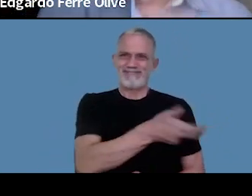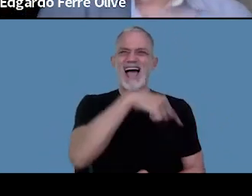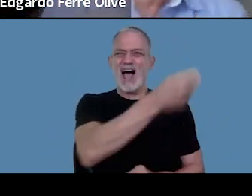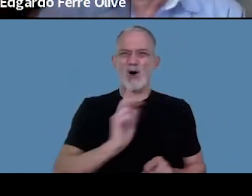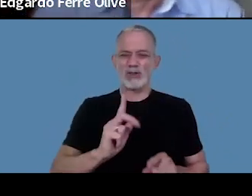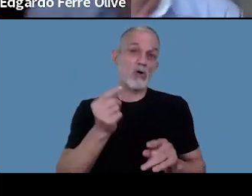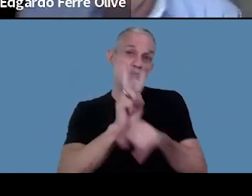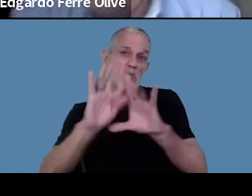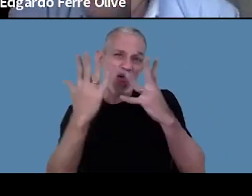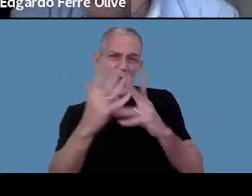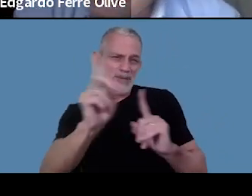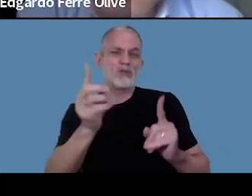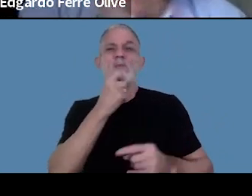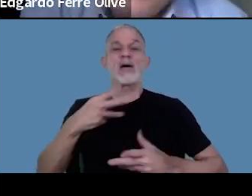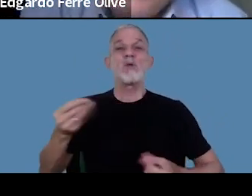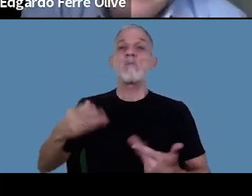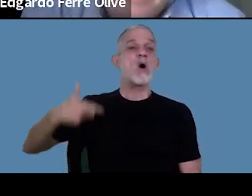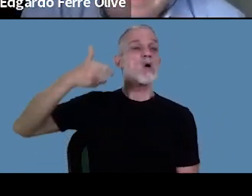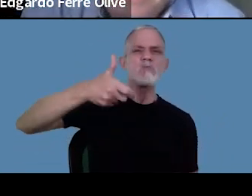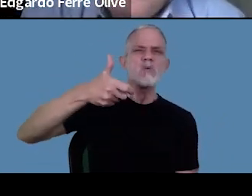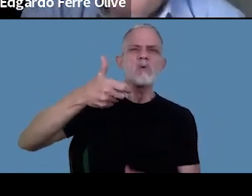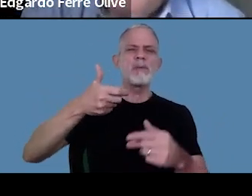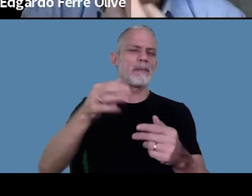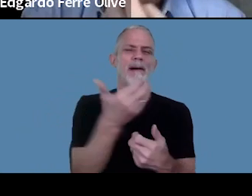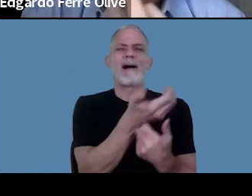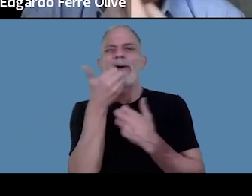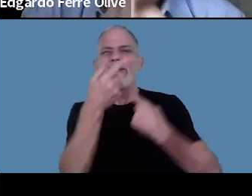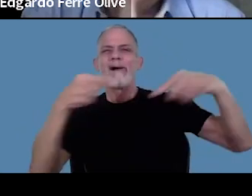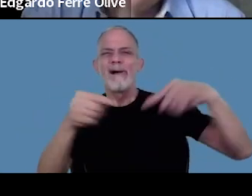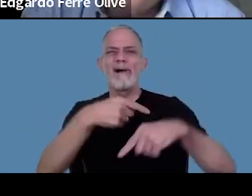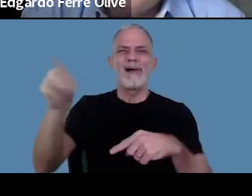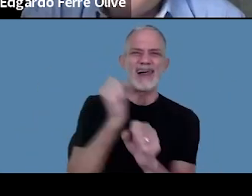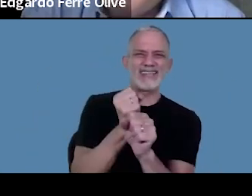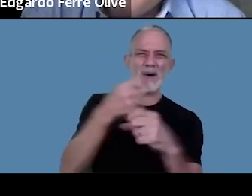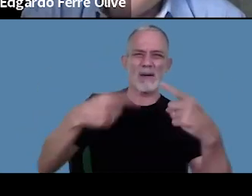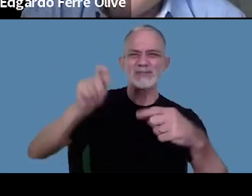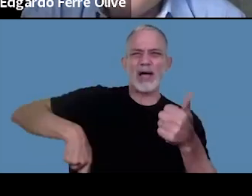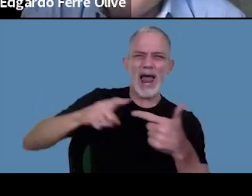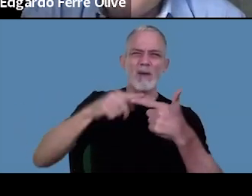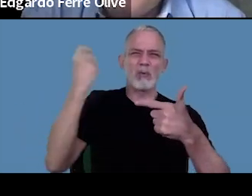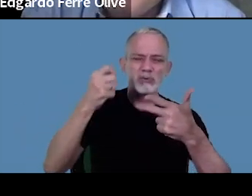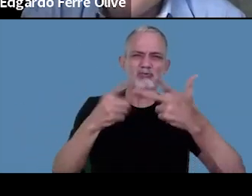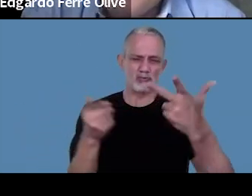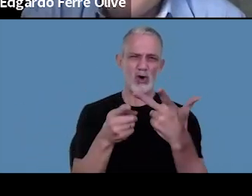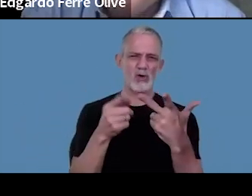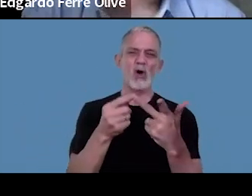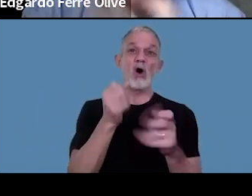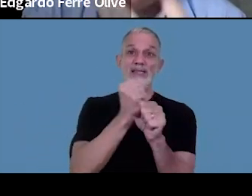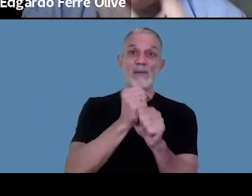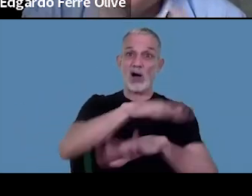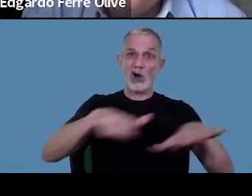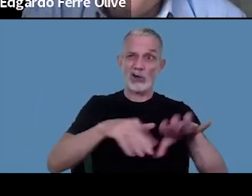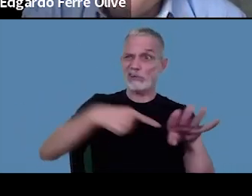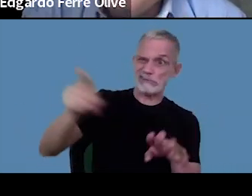ambiente, entidades que no hagan trata de personas, entidades que no contraten, hagan trabajo infantil, que no